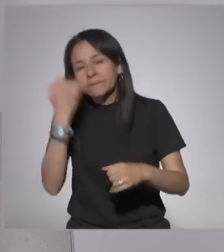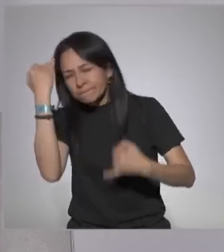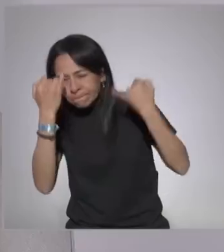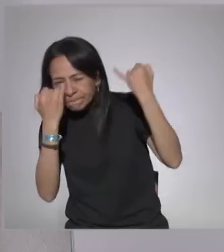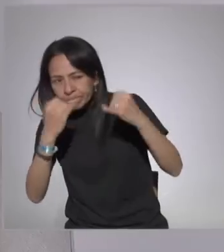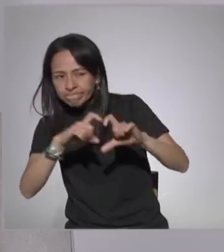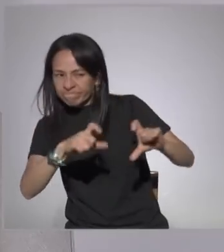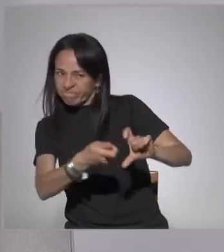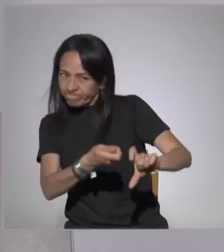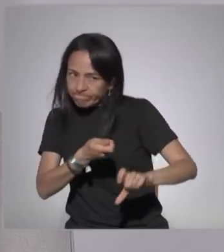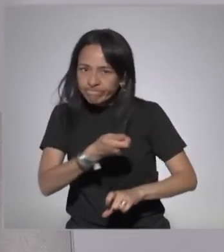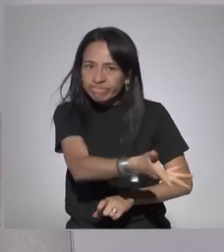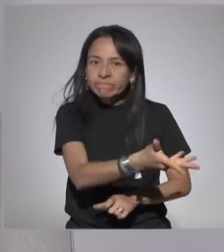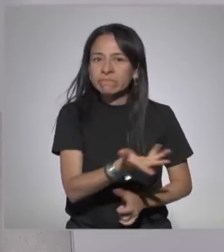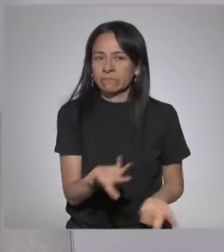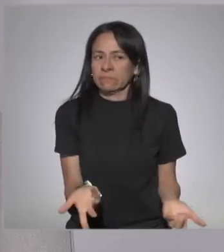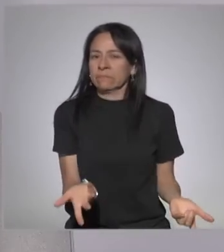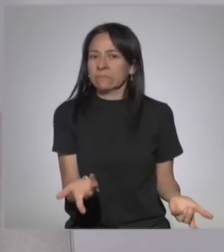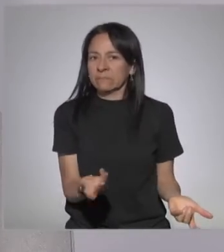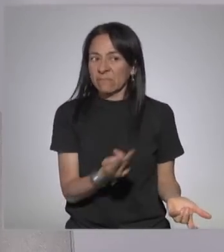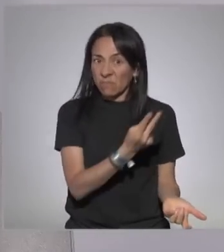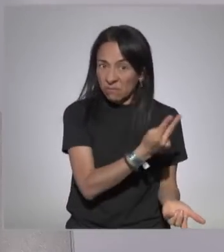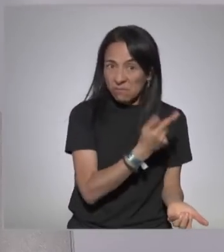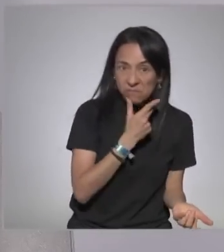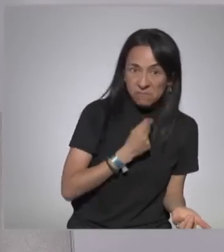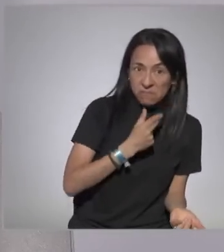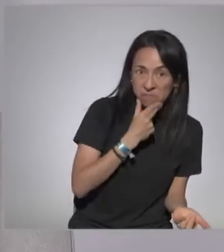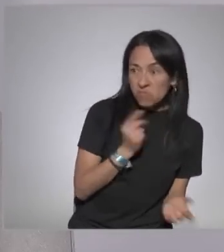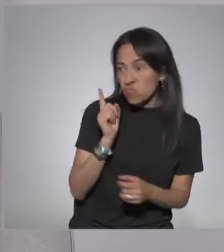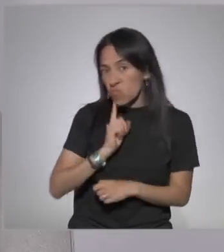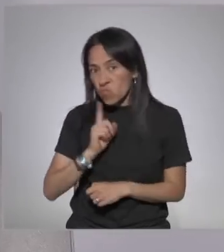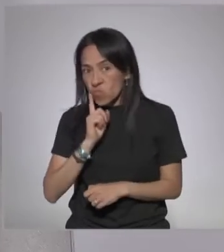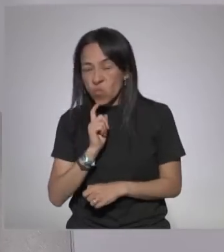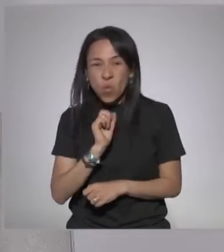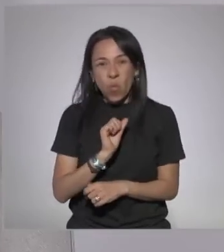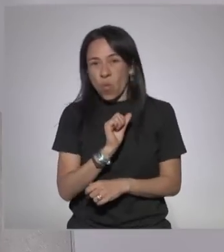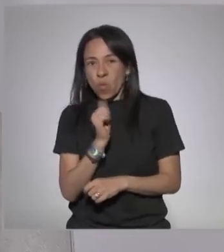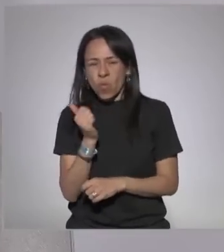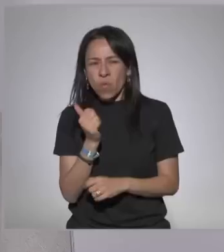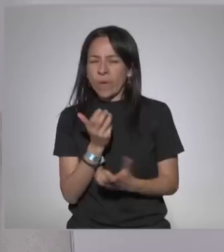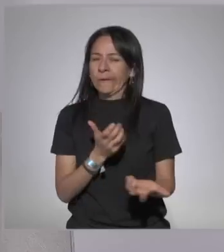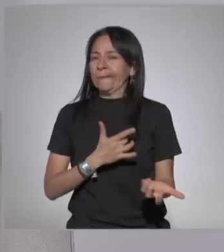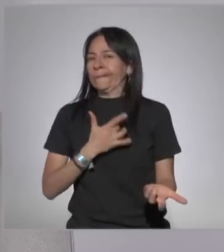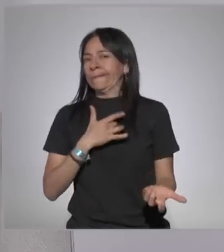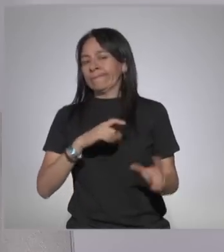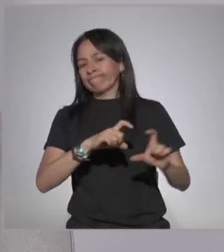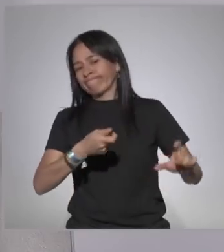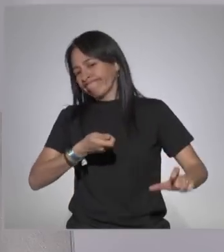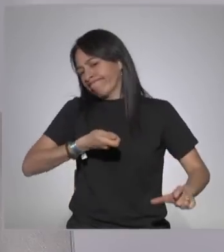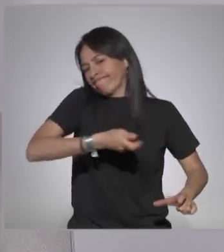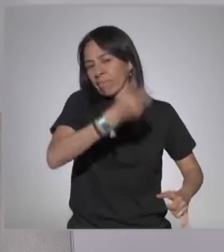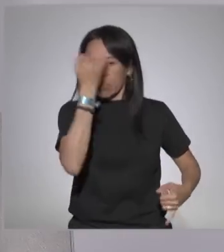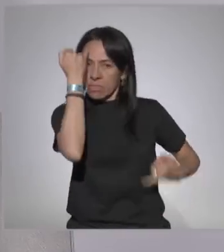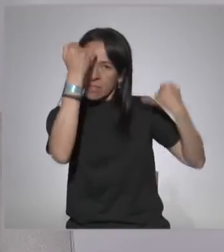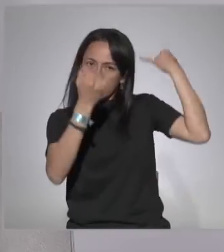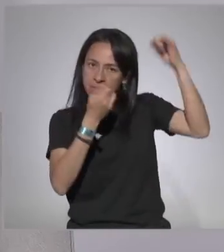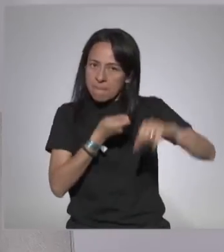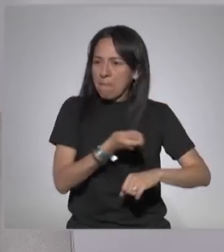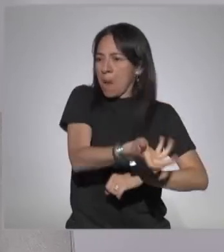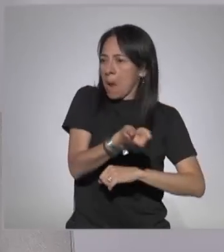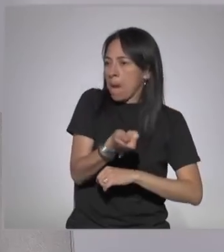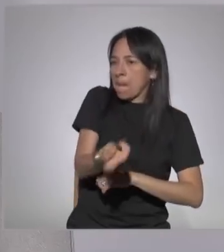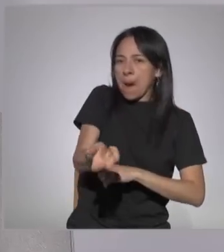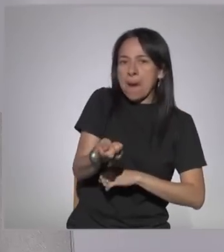por no ser heterosexuales. Y creo que vale mucho la pena poder